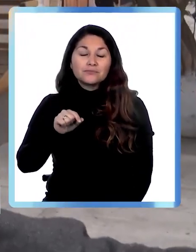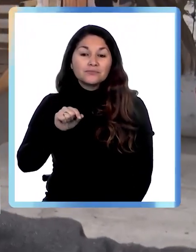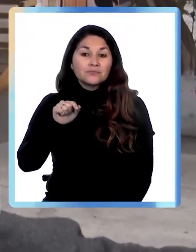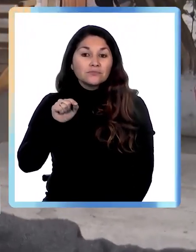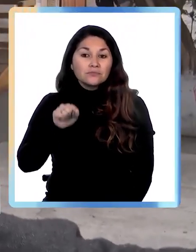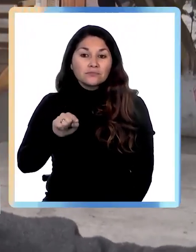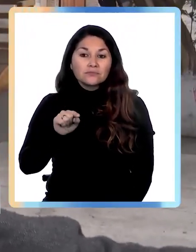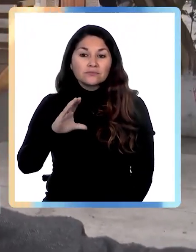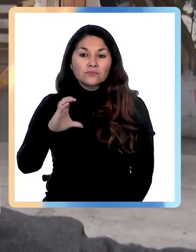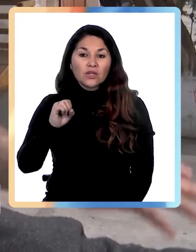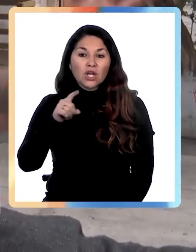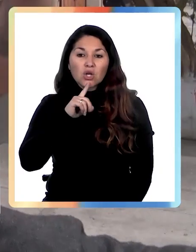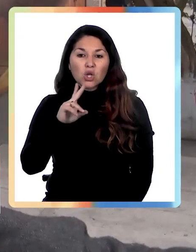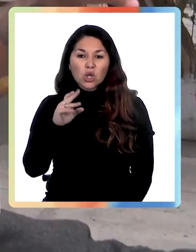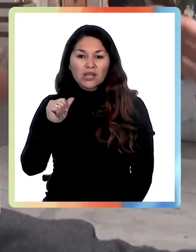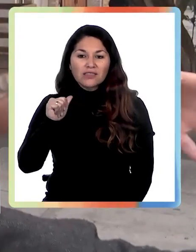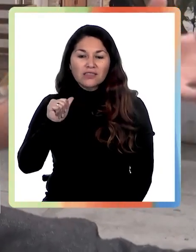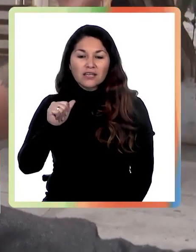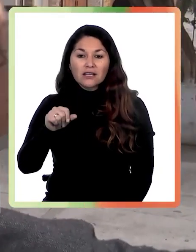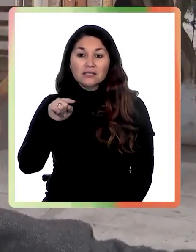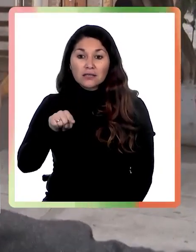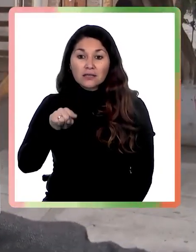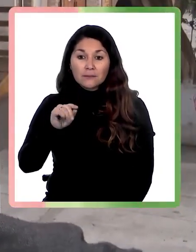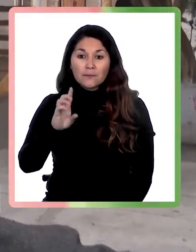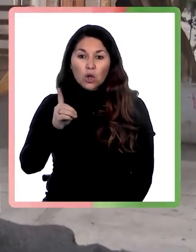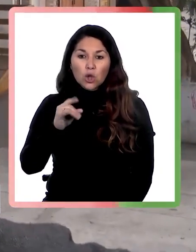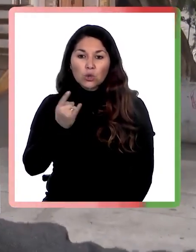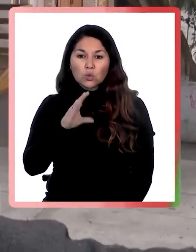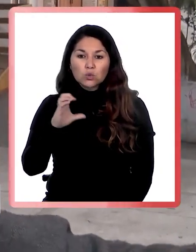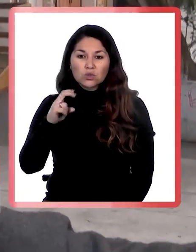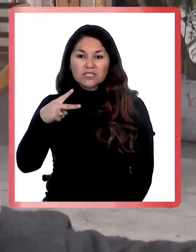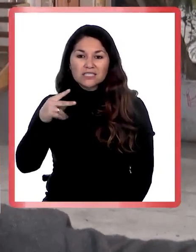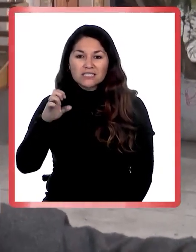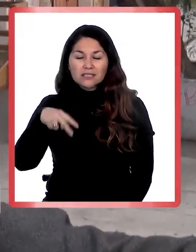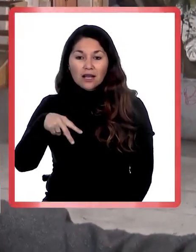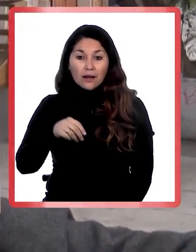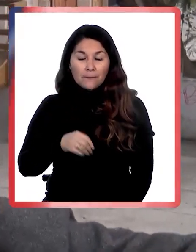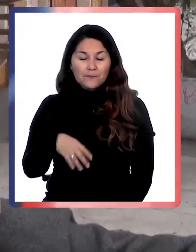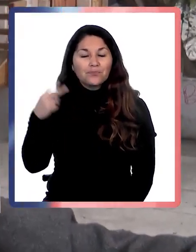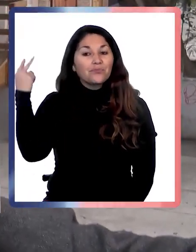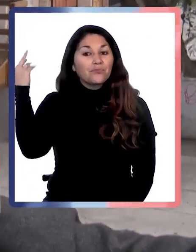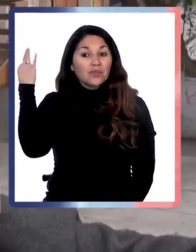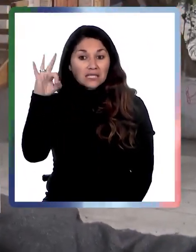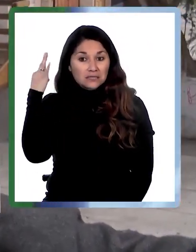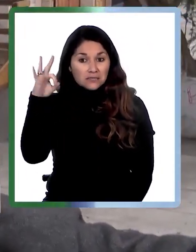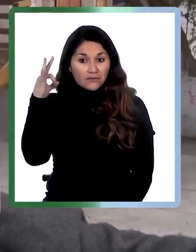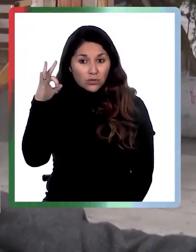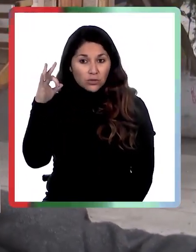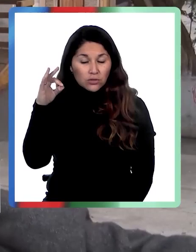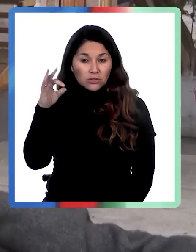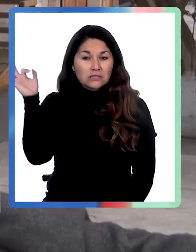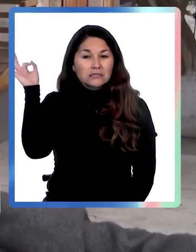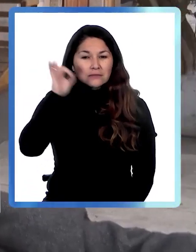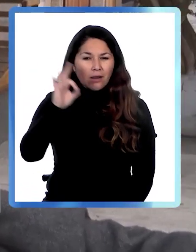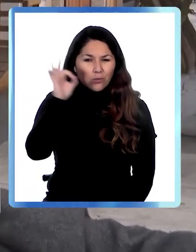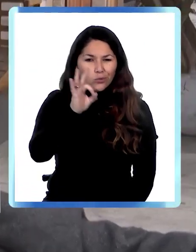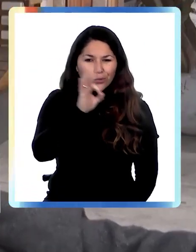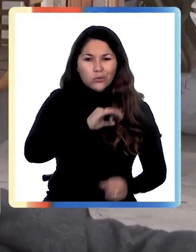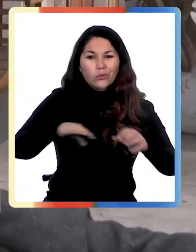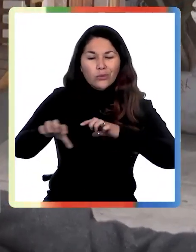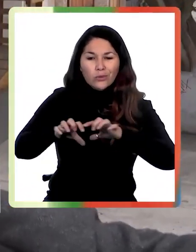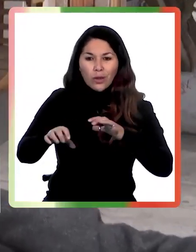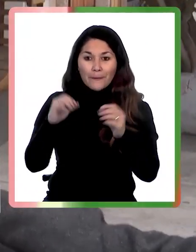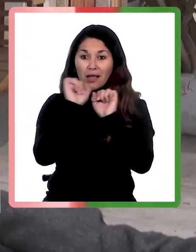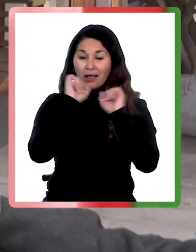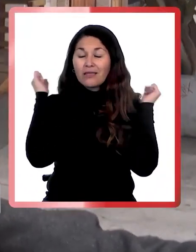se han hecho eventos ya eventos lo hace la misma gente a beneficio de de nuestro hijo el sábado ha un evento aquí en el estadio regional en la Explanada